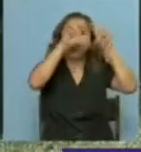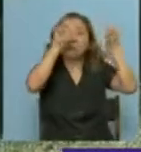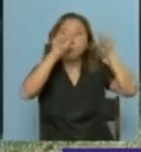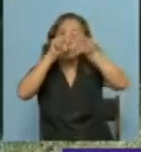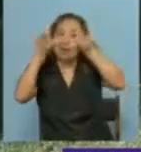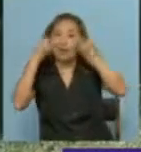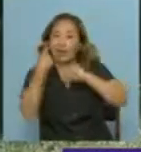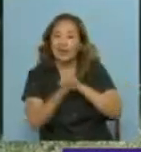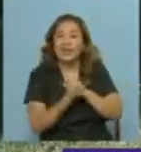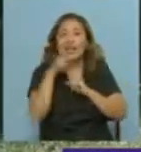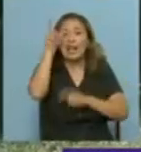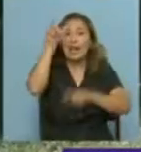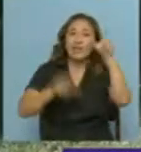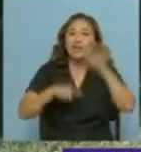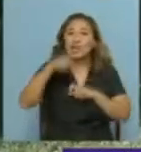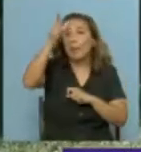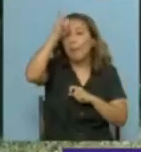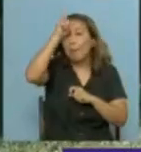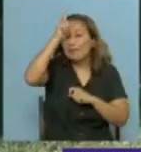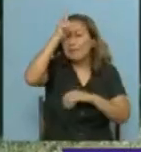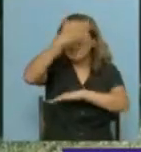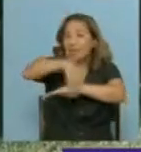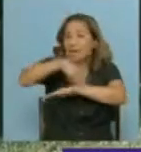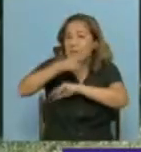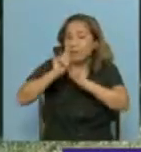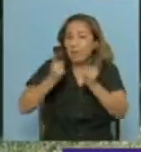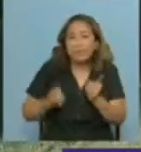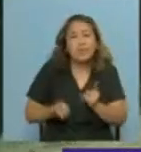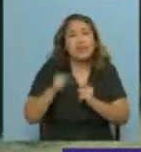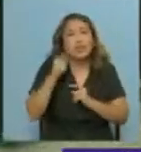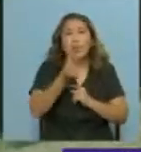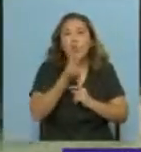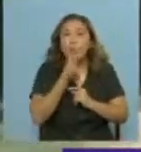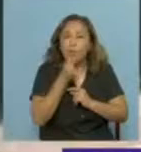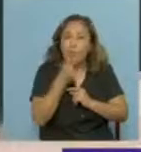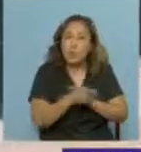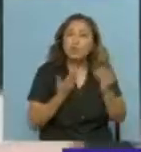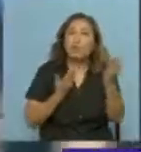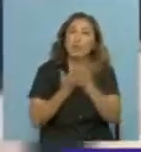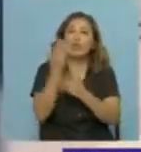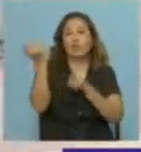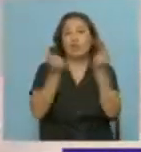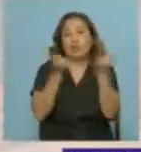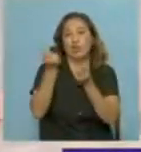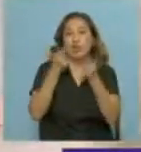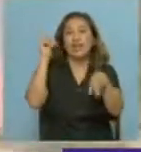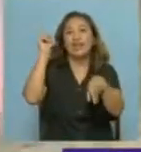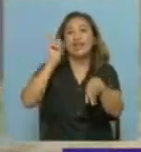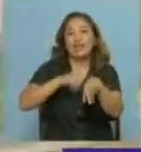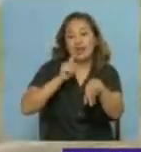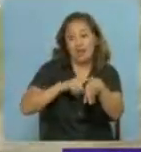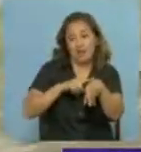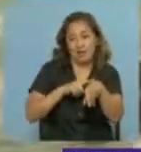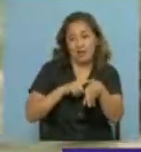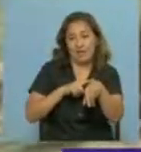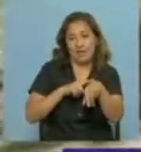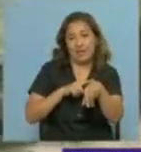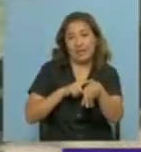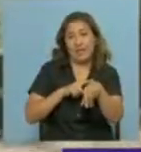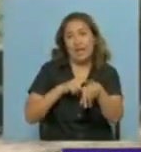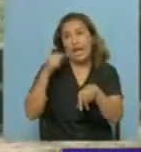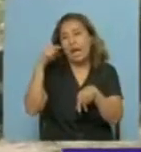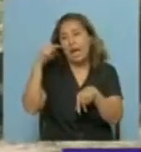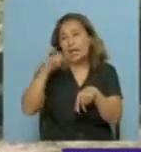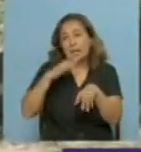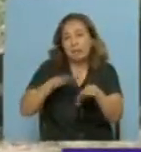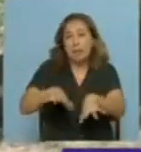indicaciones de los agentes de tránsito, y también un pedido que hay de los automovilistas que en horas de la siesta, en